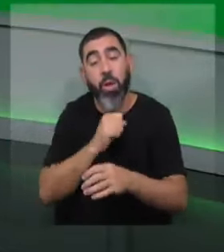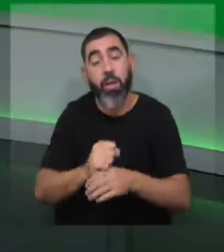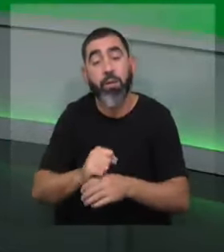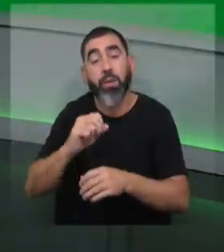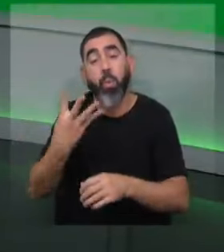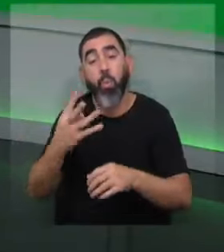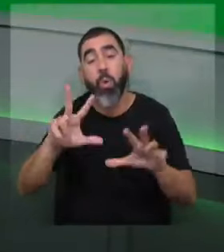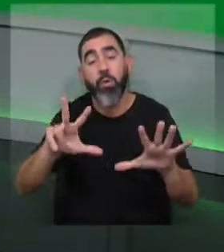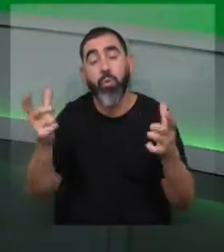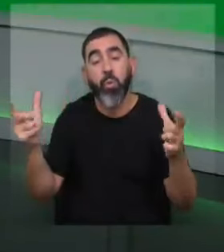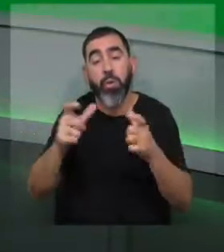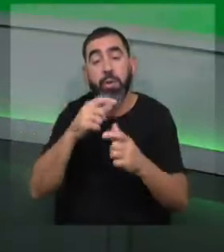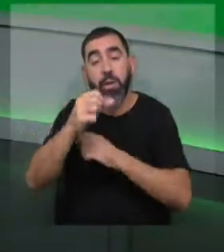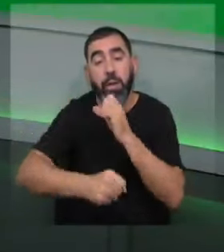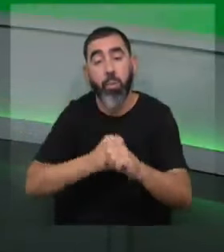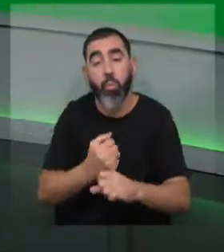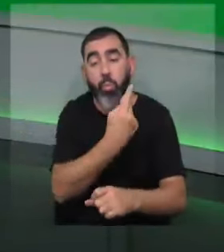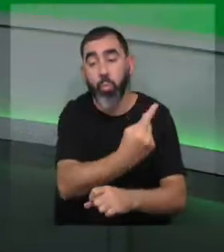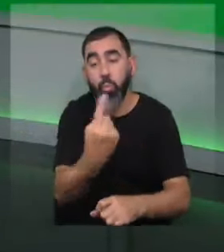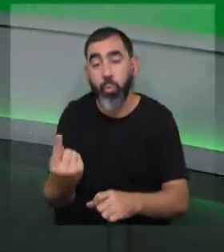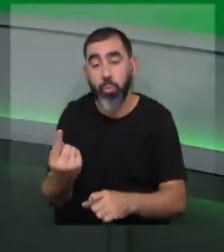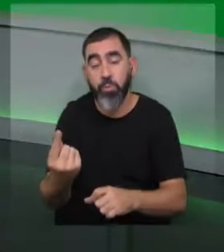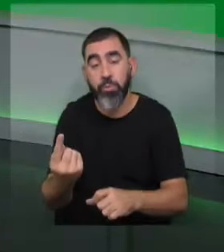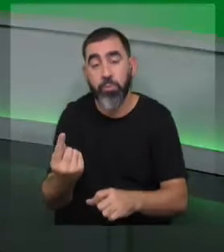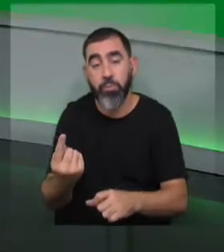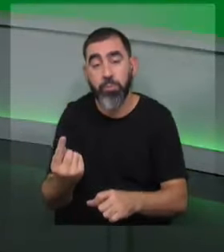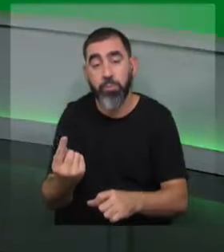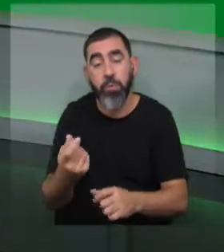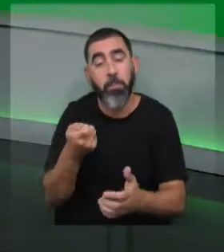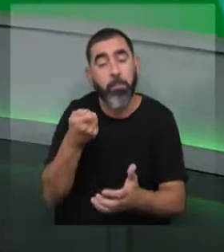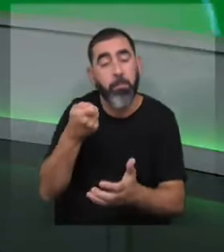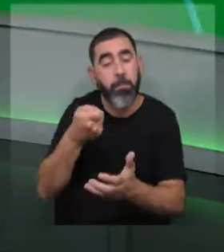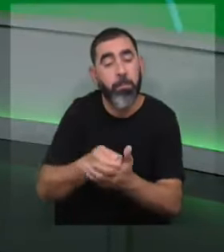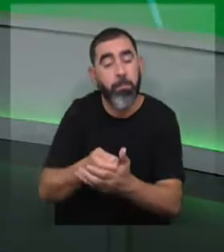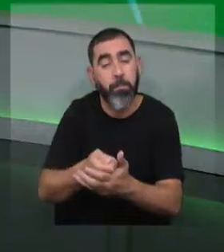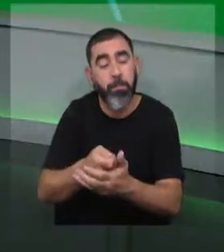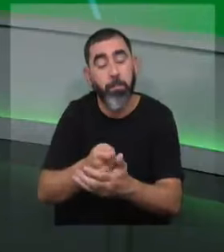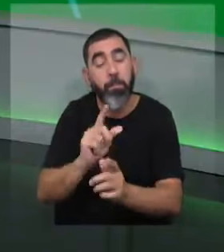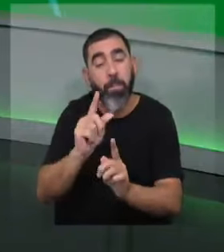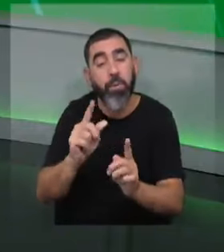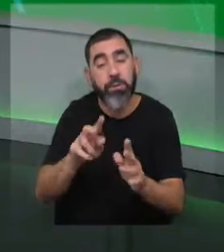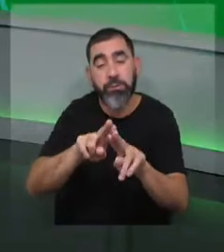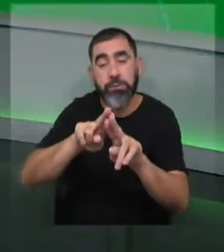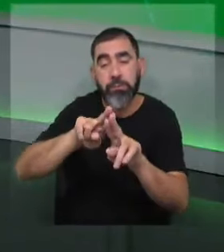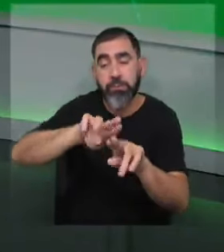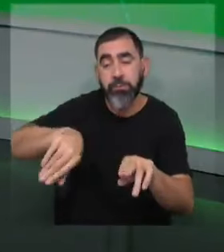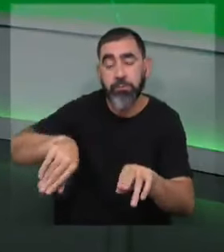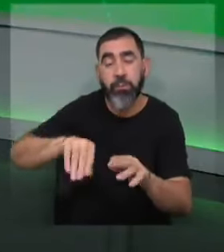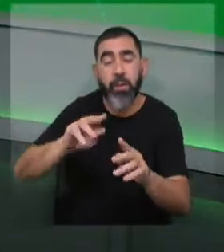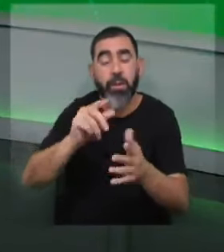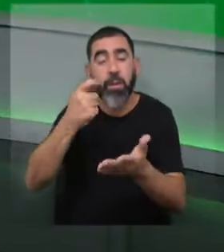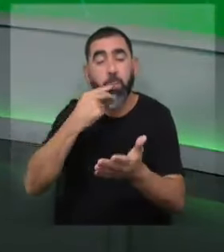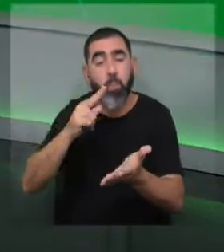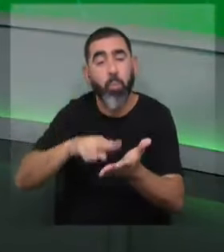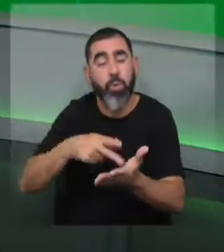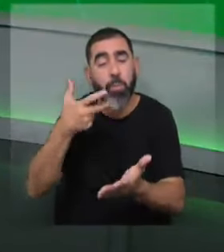sesiones anuales. Son por cada usuario con un copago establecido. Además, se eliminaron las tasas moderadoras para